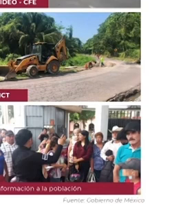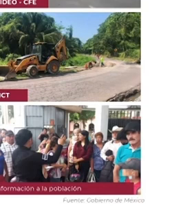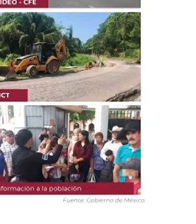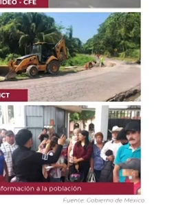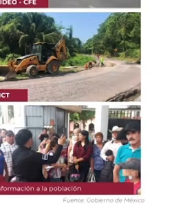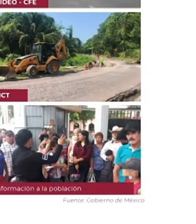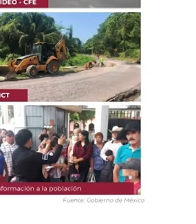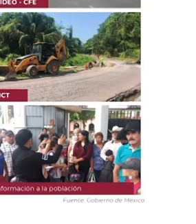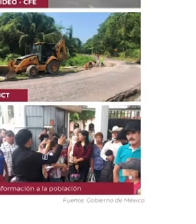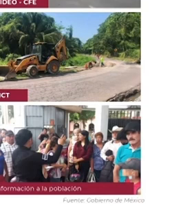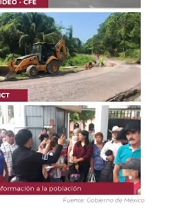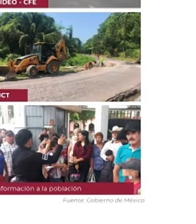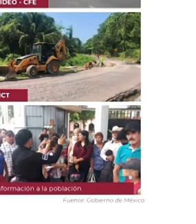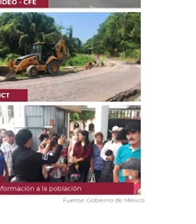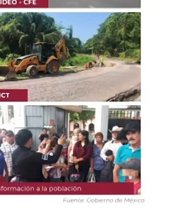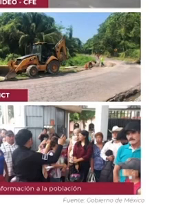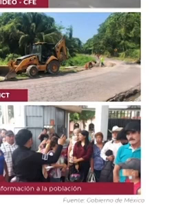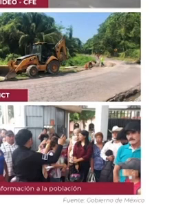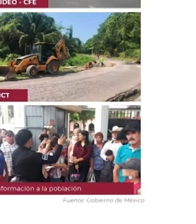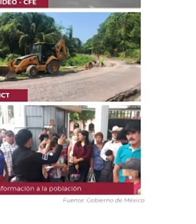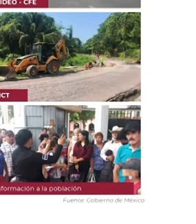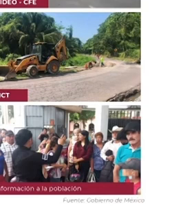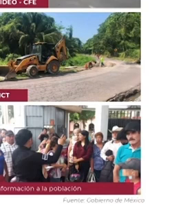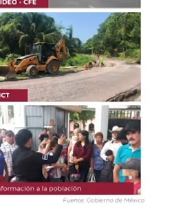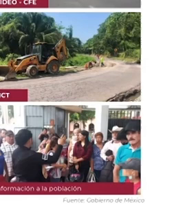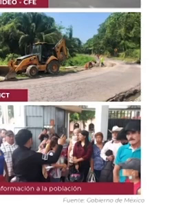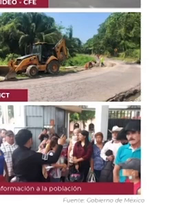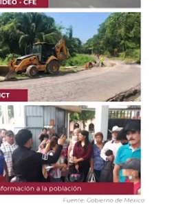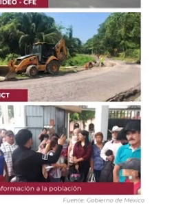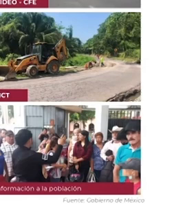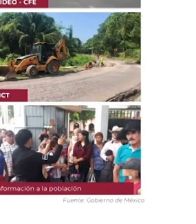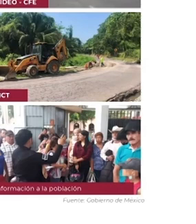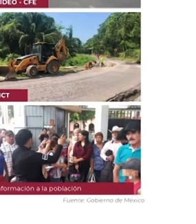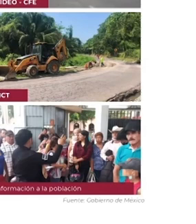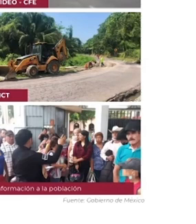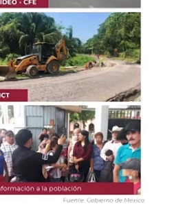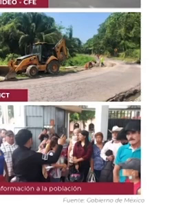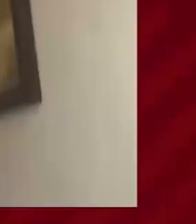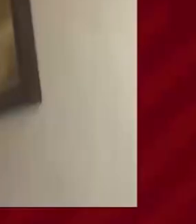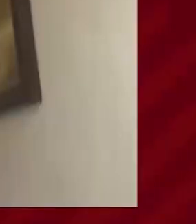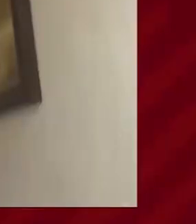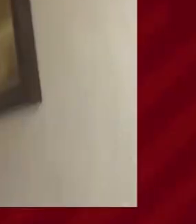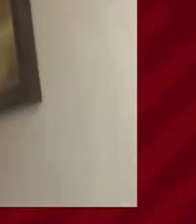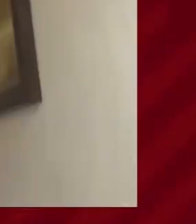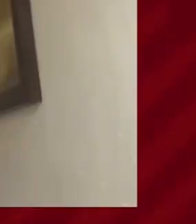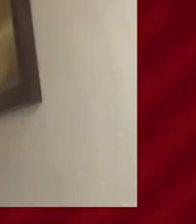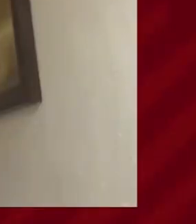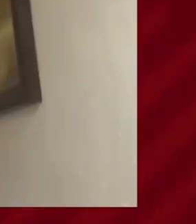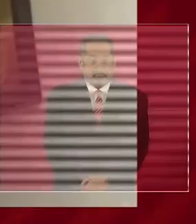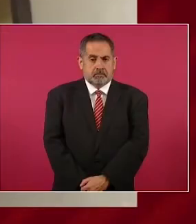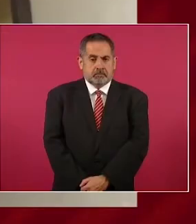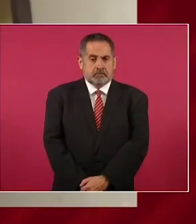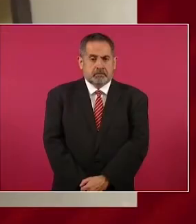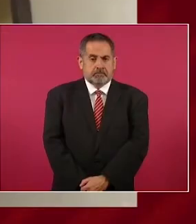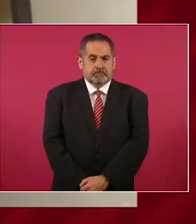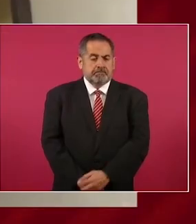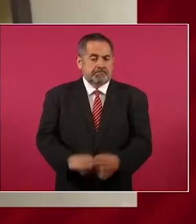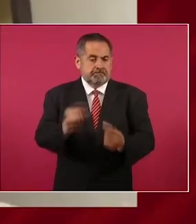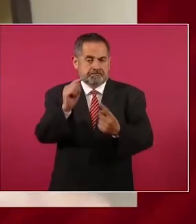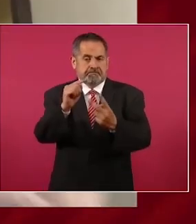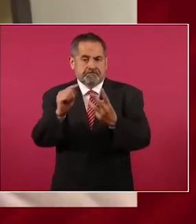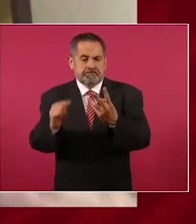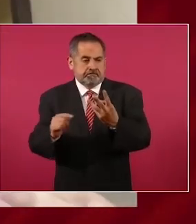necesarias para trasladarse a lugares más seguros. Estas evacuaciones tuvieron un efecto muy